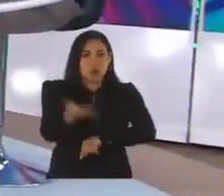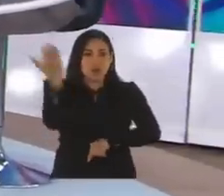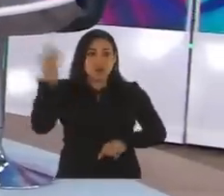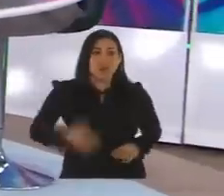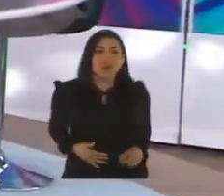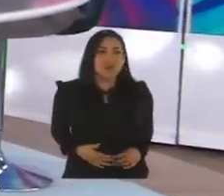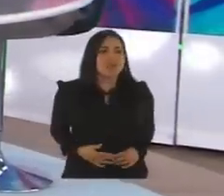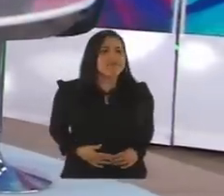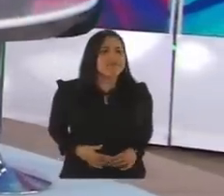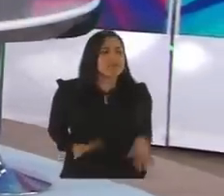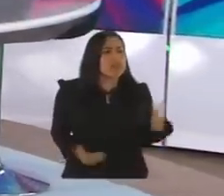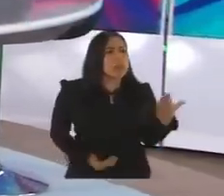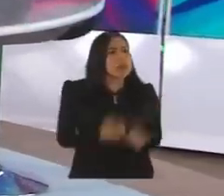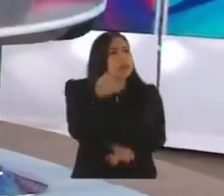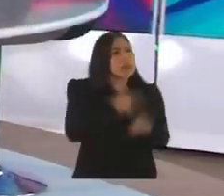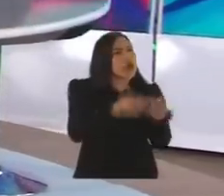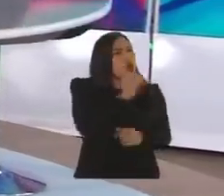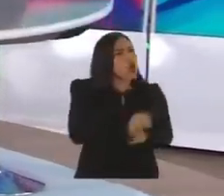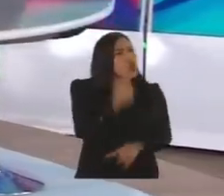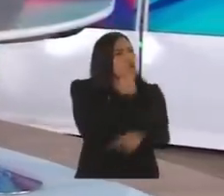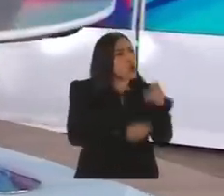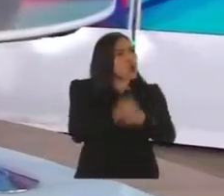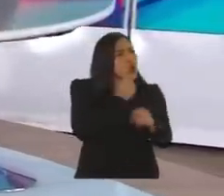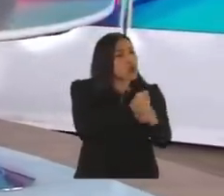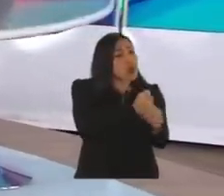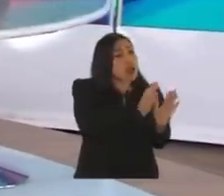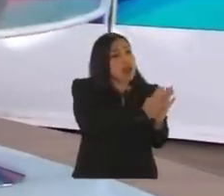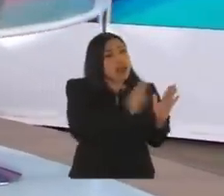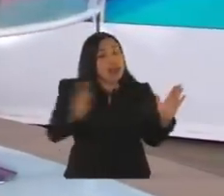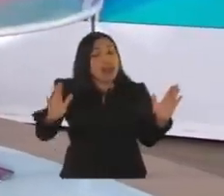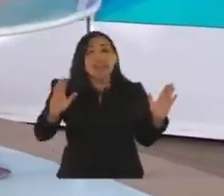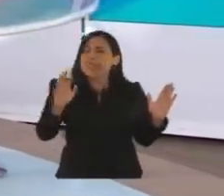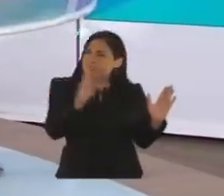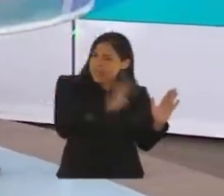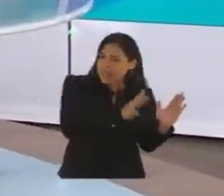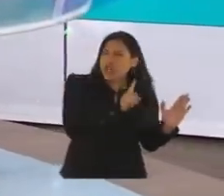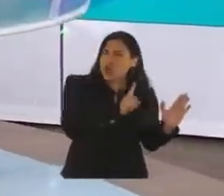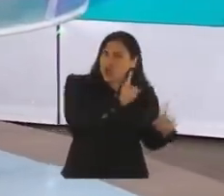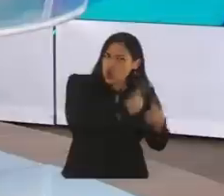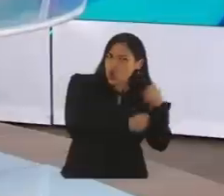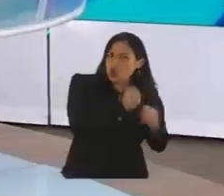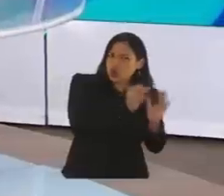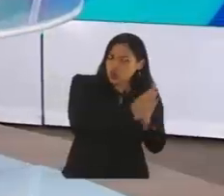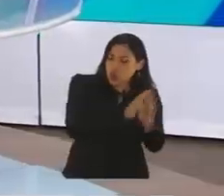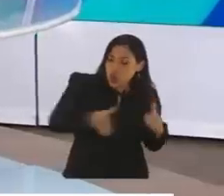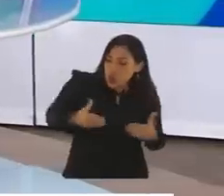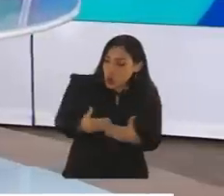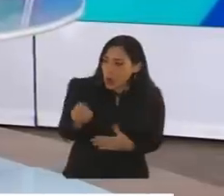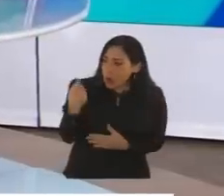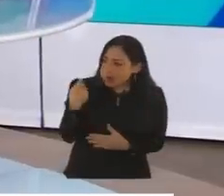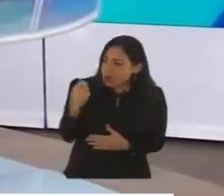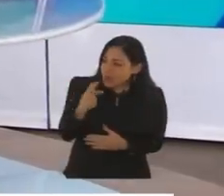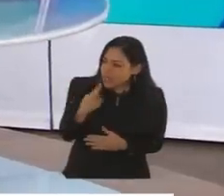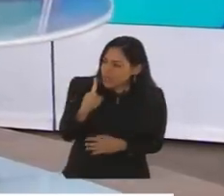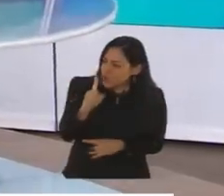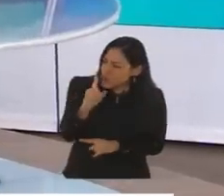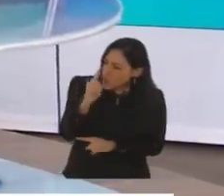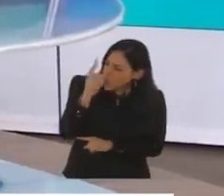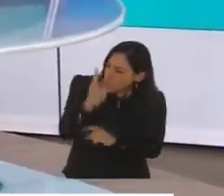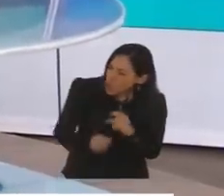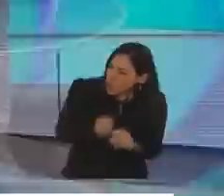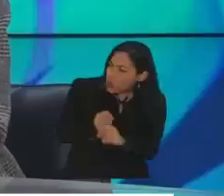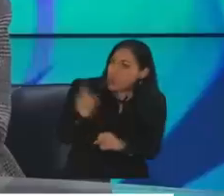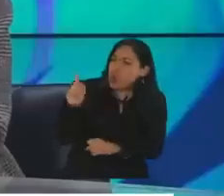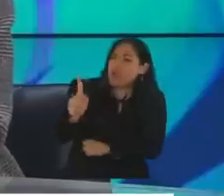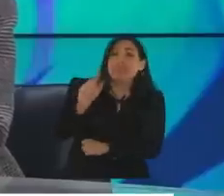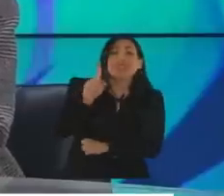Empezamos desde octubre del año pasado hasta octubre. El 31 de octubre cumple los 60 años. Un año de programación. Un año de